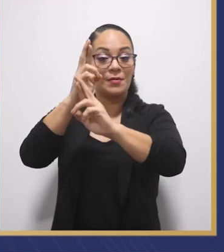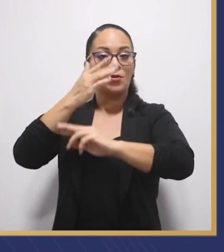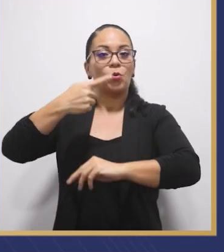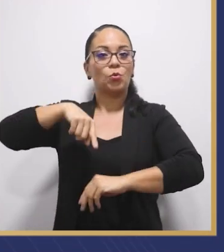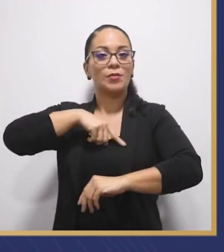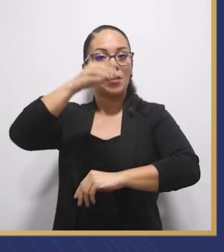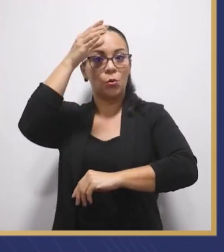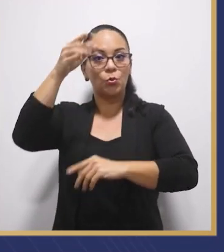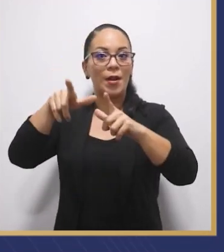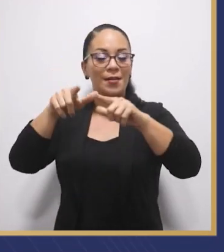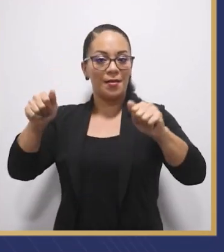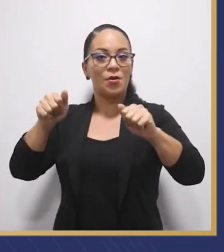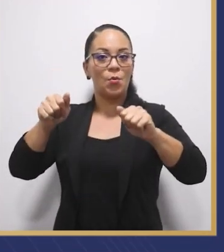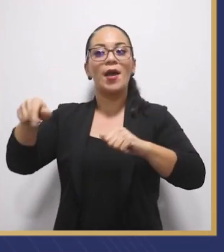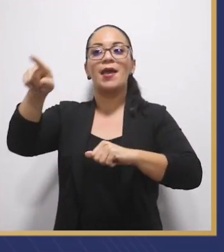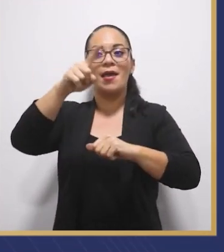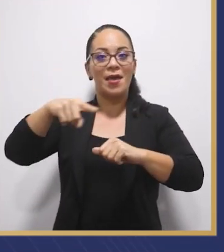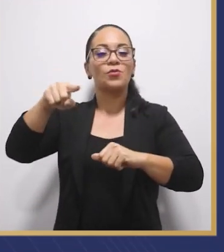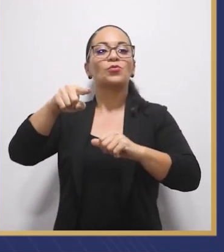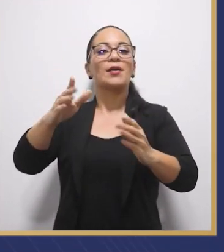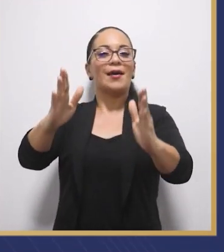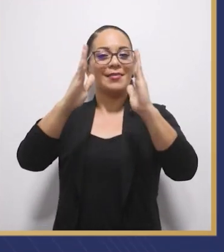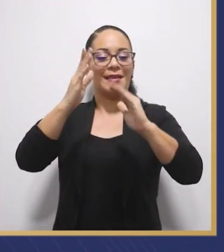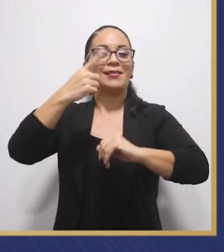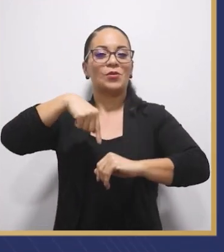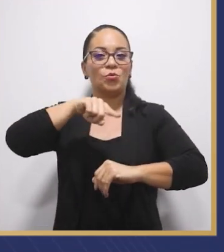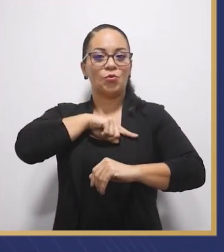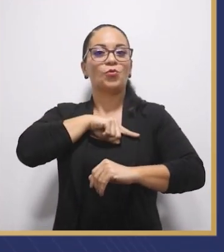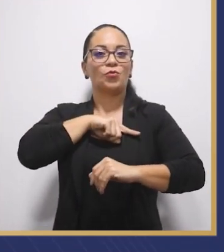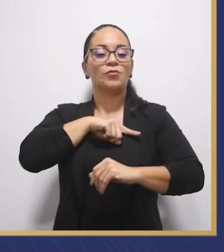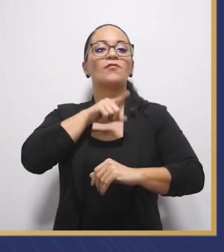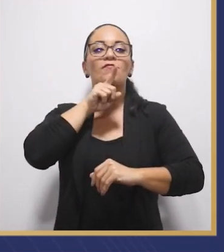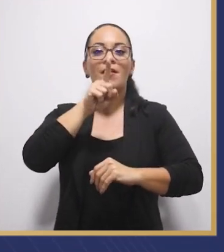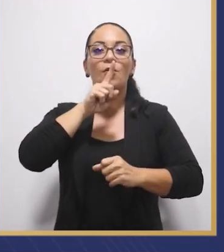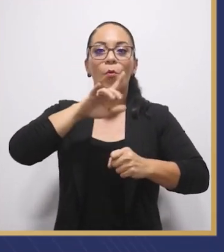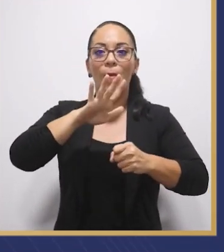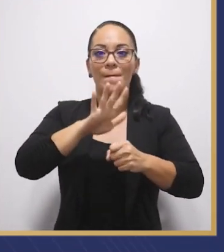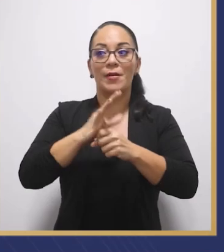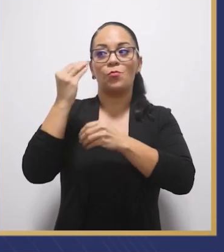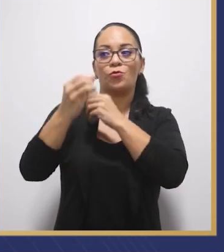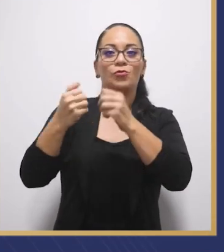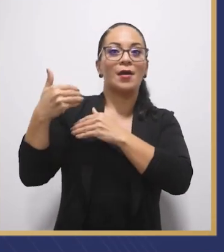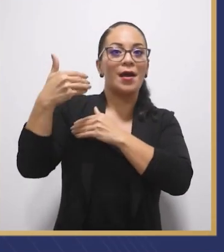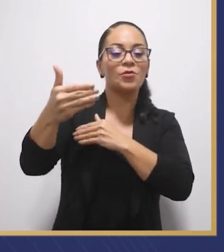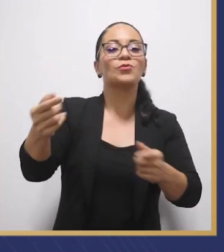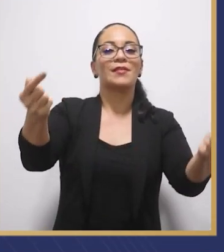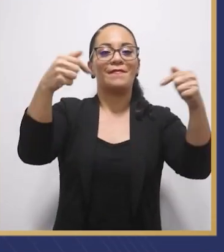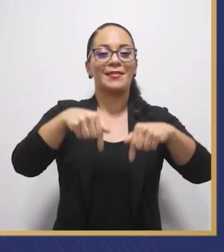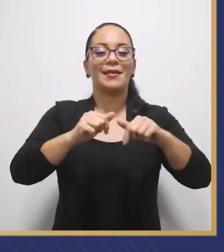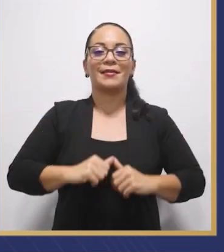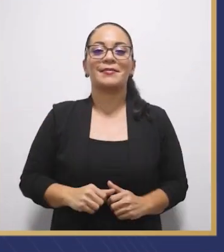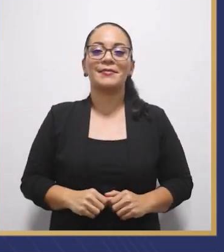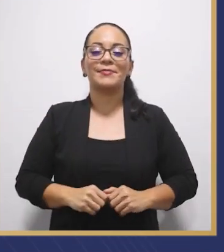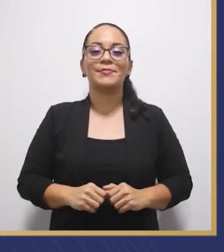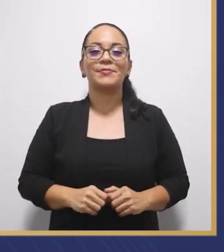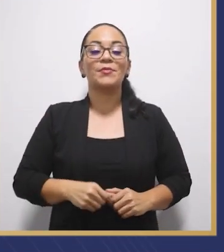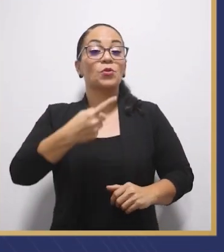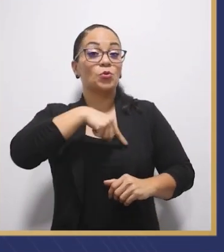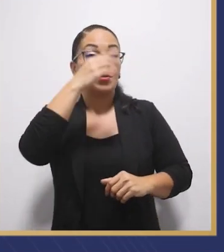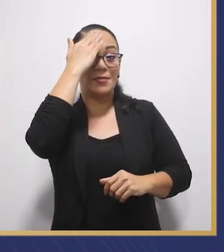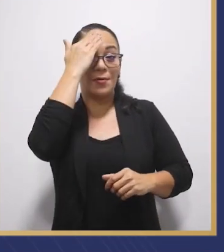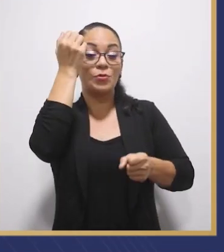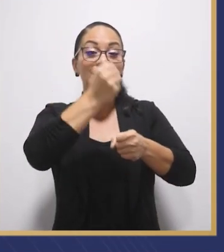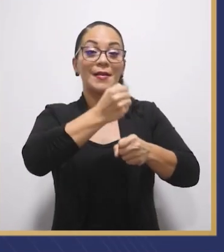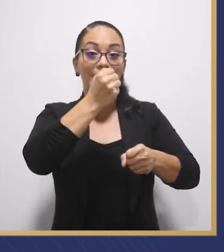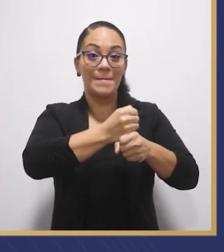nuestra cultura y lengua, ellos han realizado hoy la realidad de por muchos años que están acá. Como sabemos que el empleo y